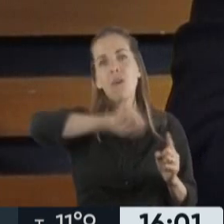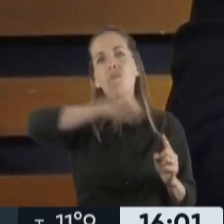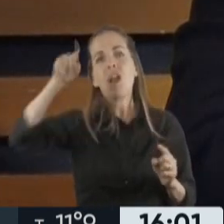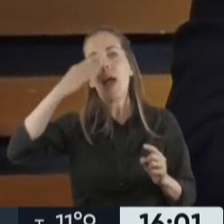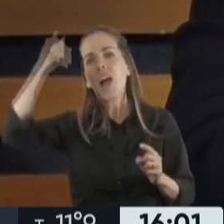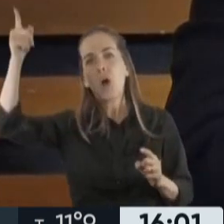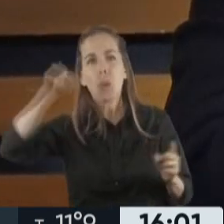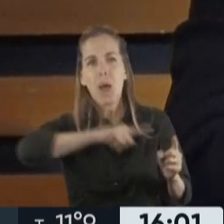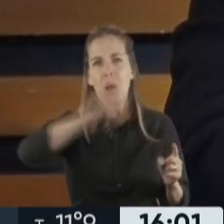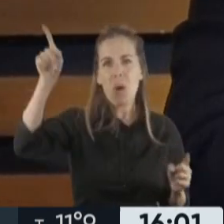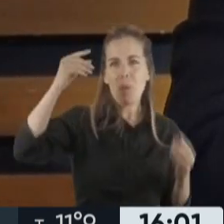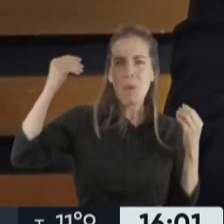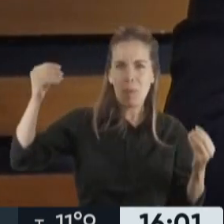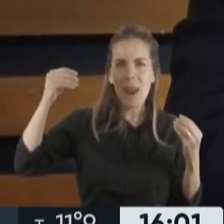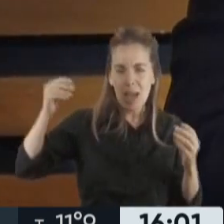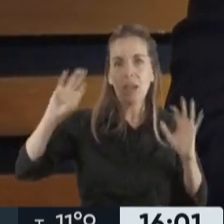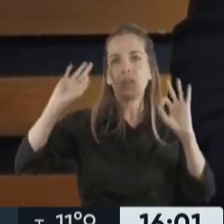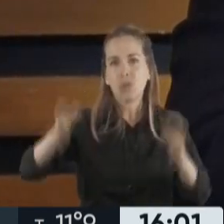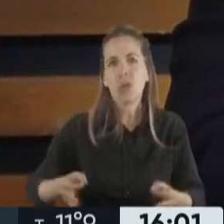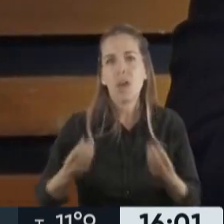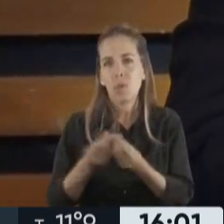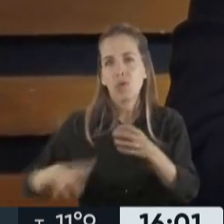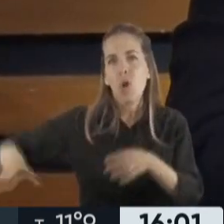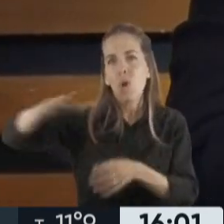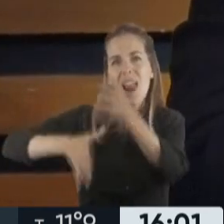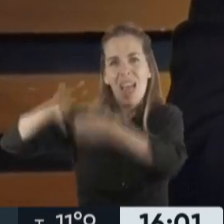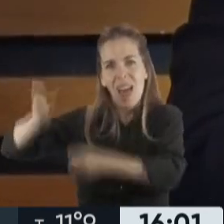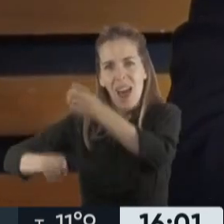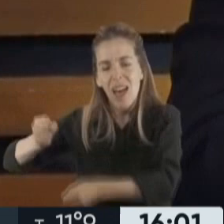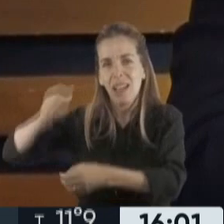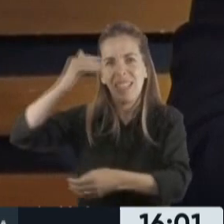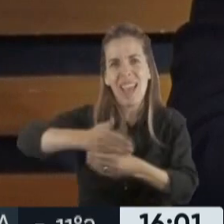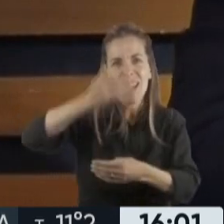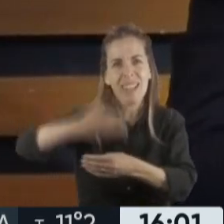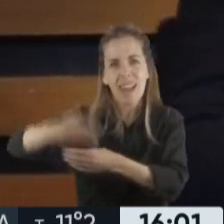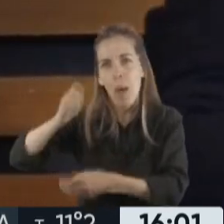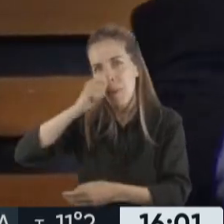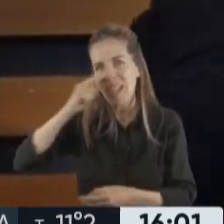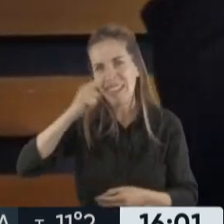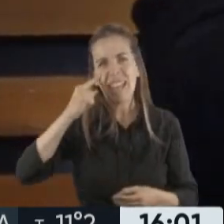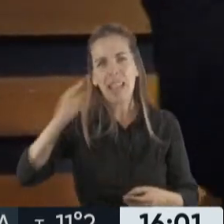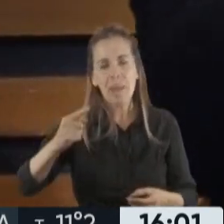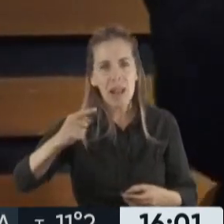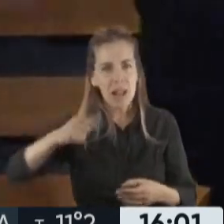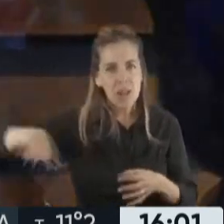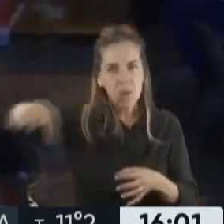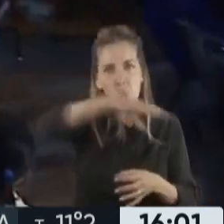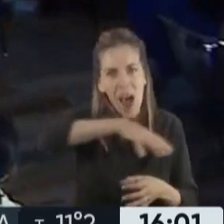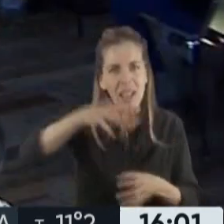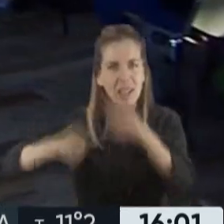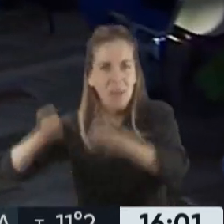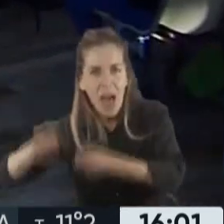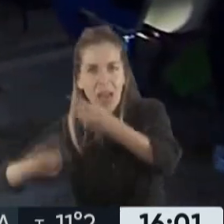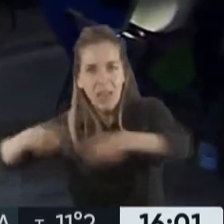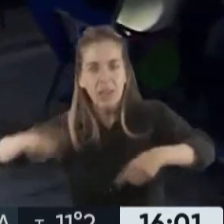Claro, en el medio sé que se cerraron 27.000 tambos. Lo que yo tengo que hacer es reabrir los 27.000 tambos para que en Argentina todo el país tenga